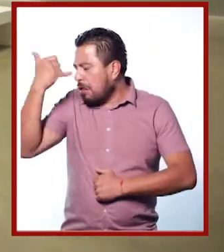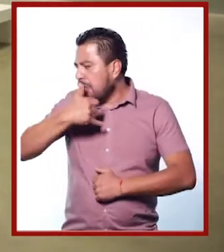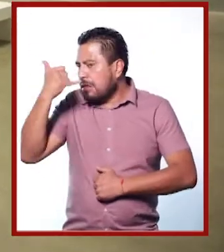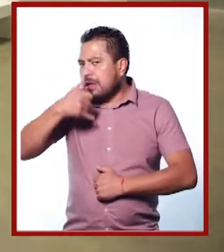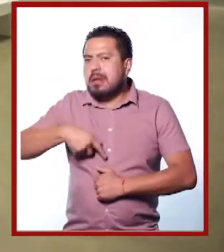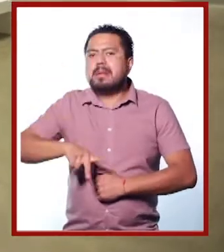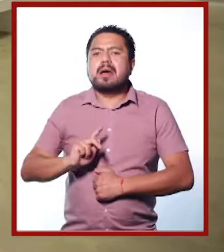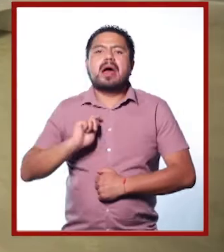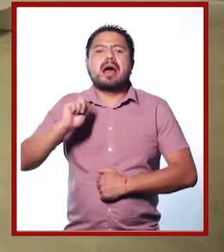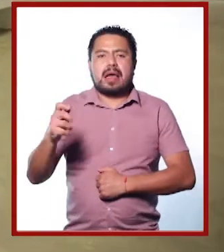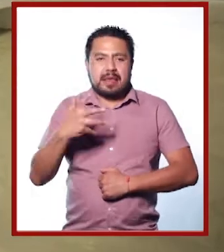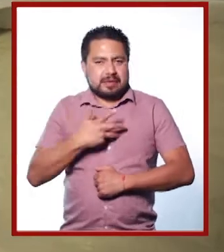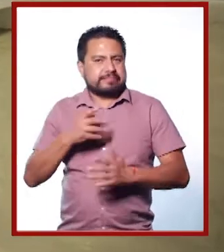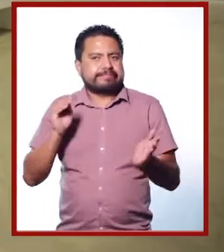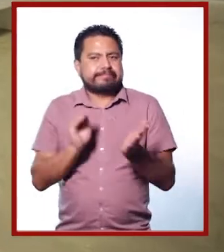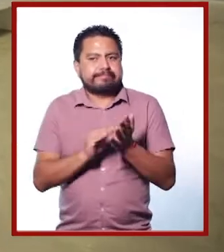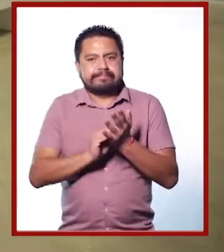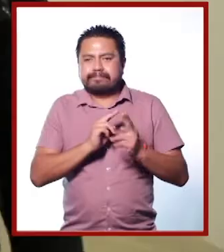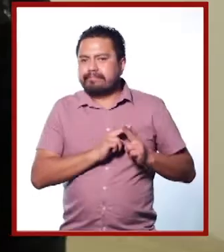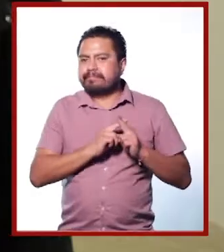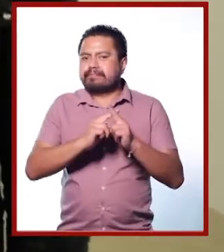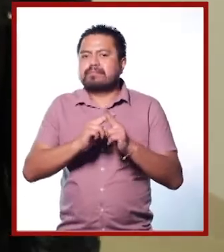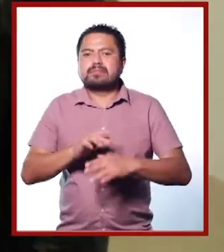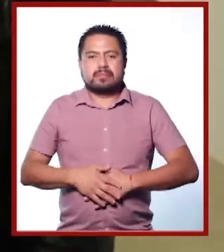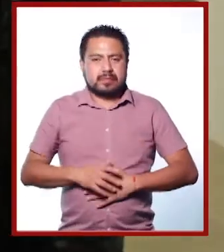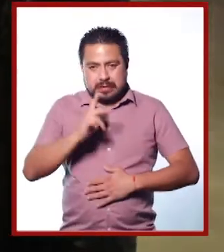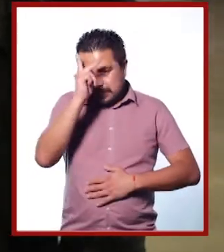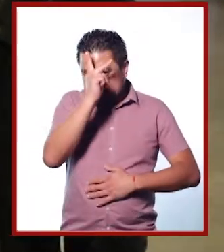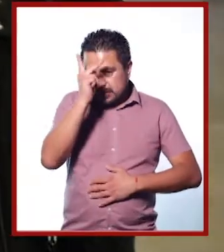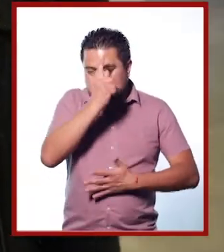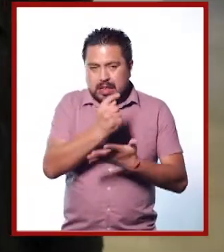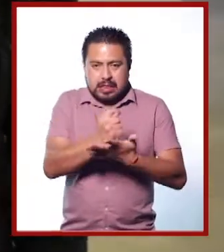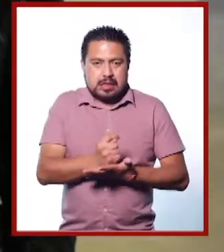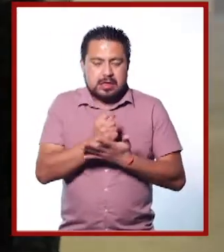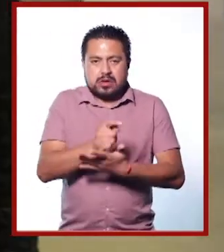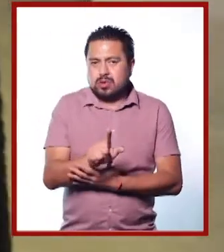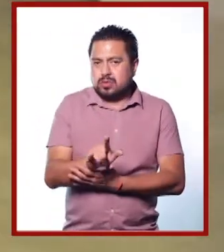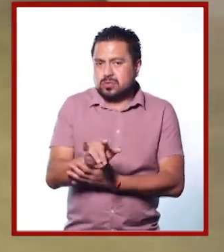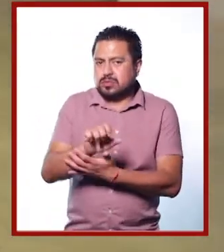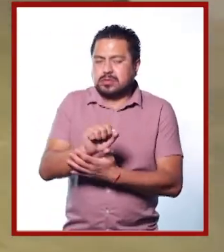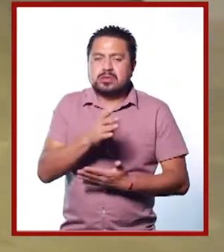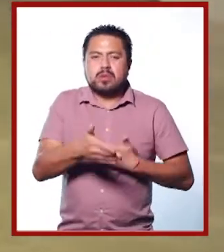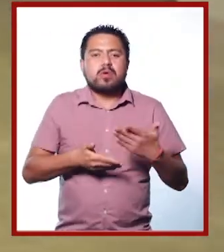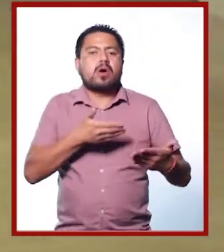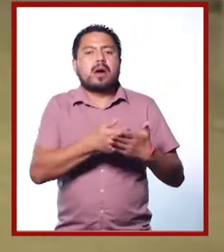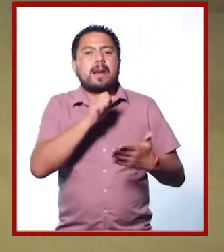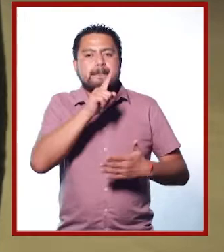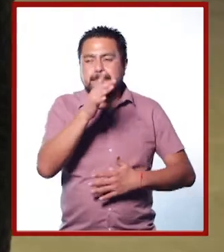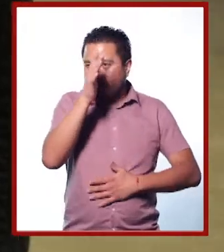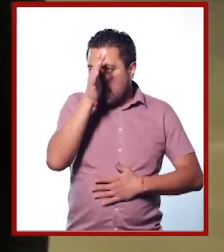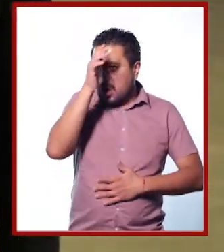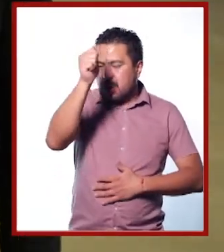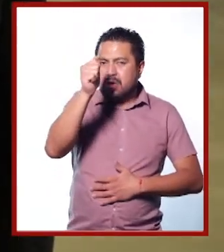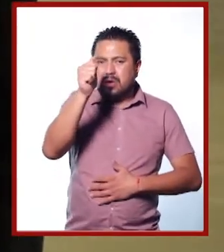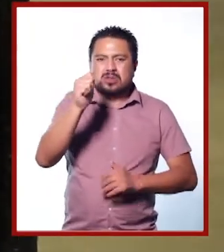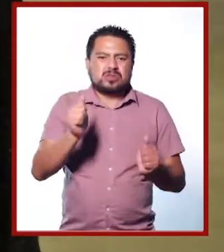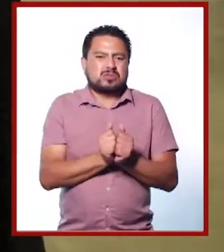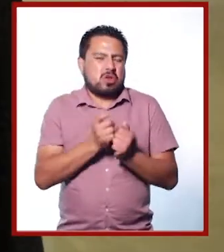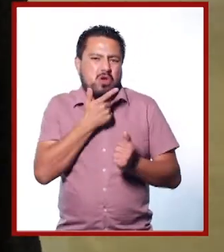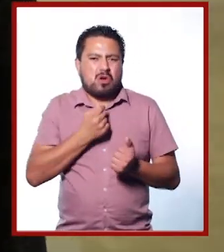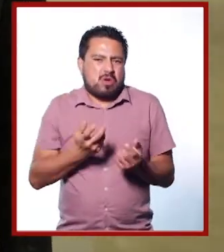parecen imperceptibles, pero existen y ahí están. El psicoterapeuta Luis Bonino, quien también propuso el concepto